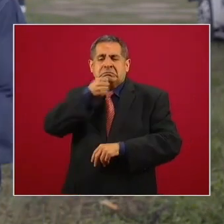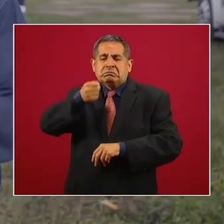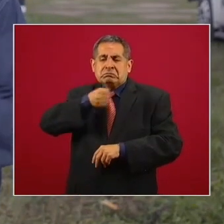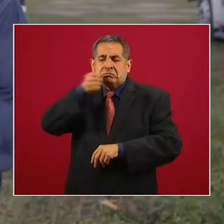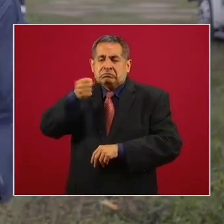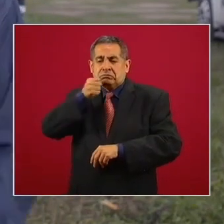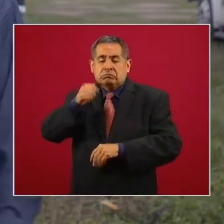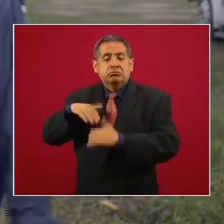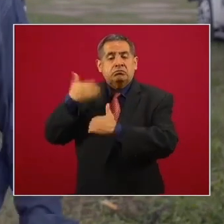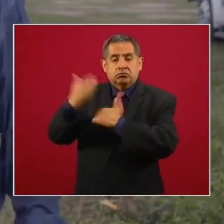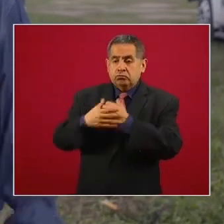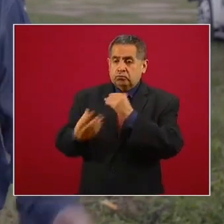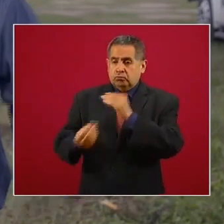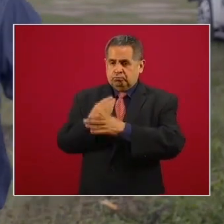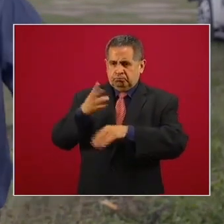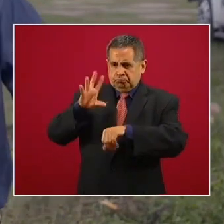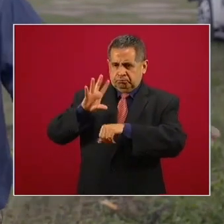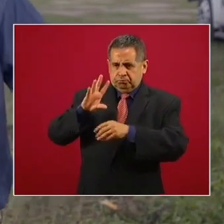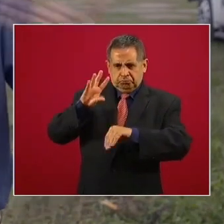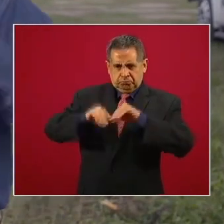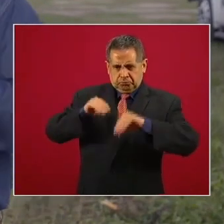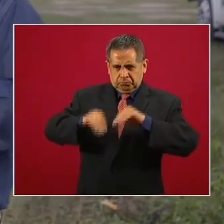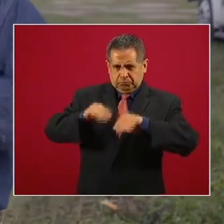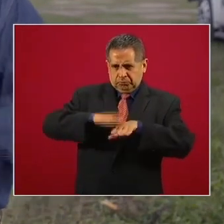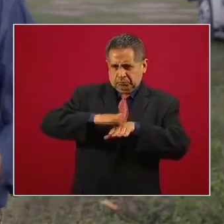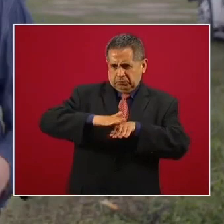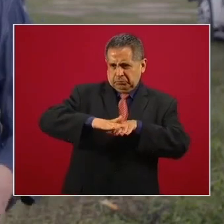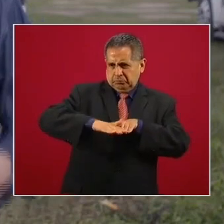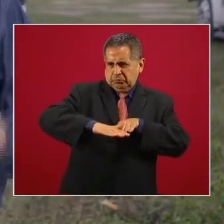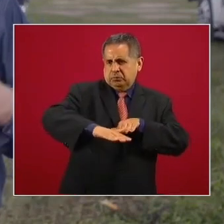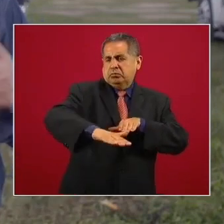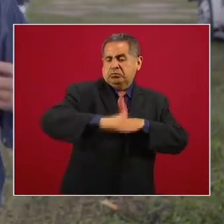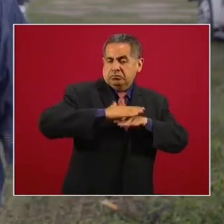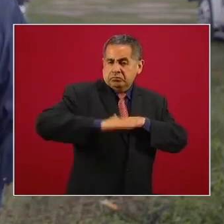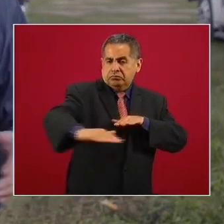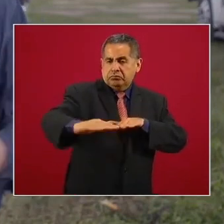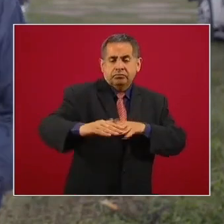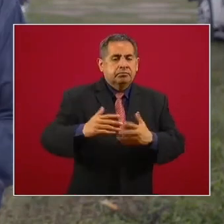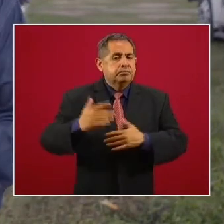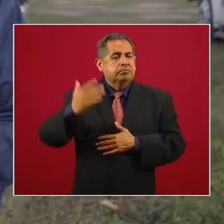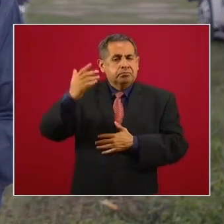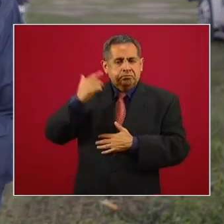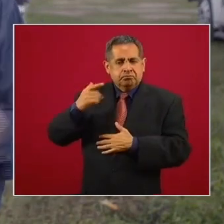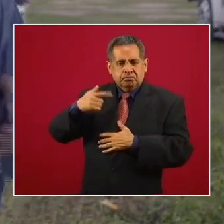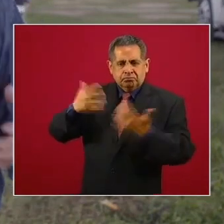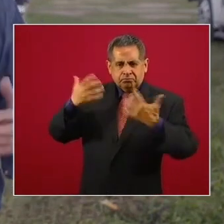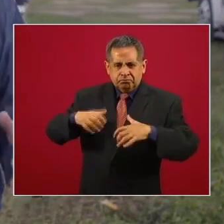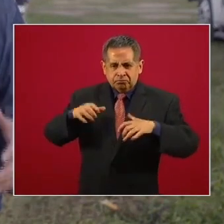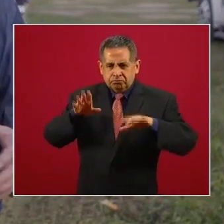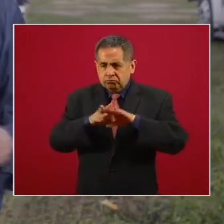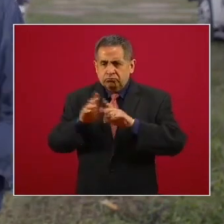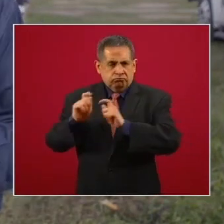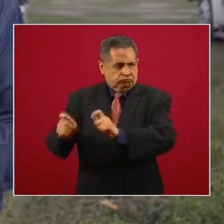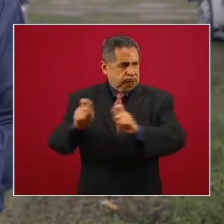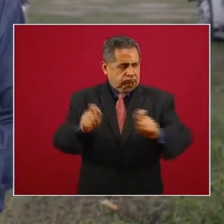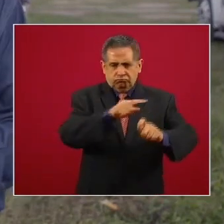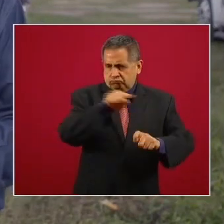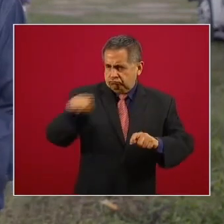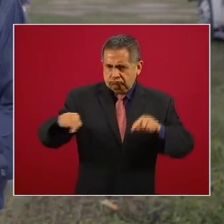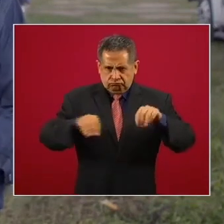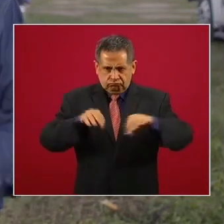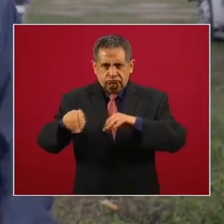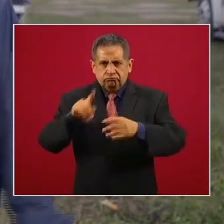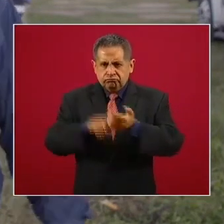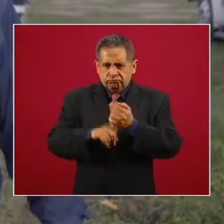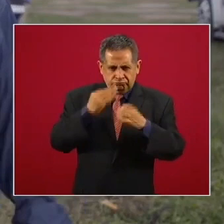nuevo terraplén. Del banderazo a la fecha, lo que han hecho las empresas que ya han sido asignadas a las obras